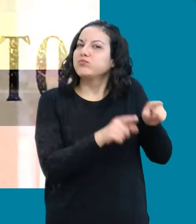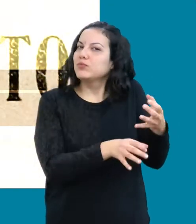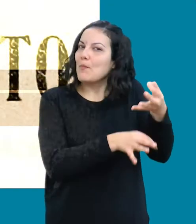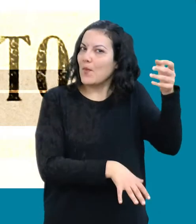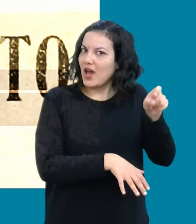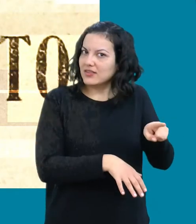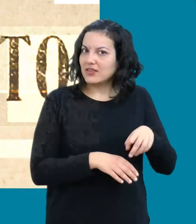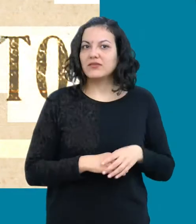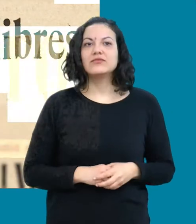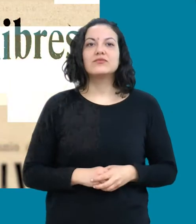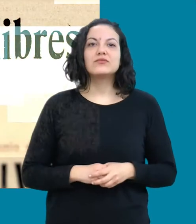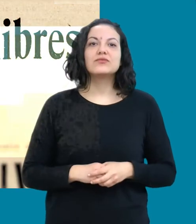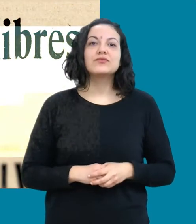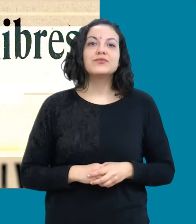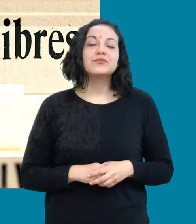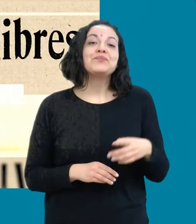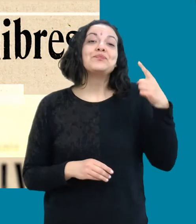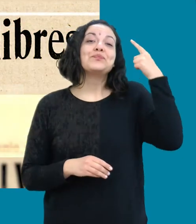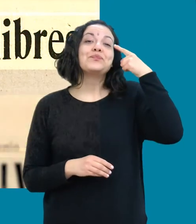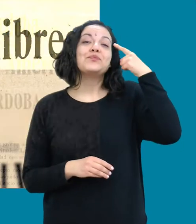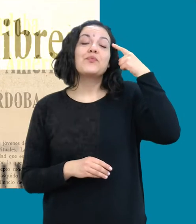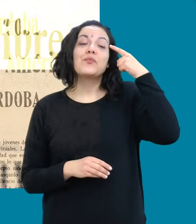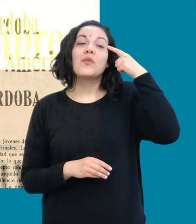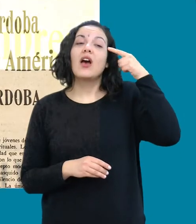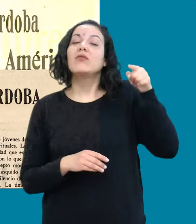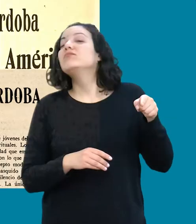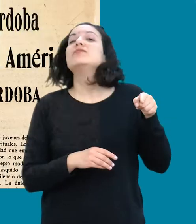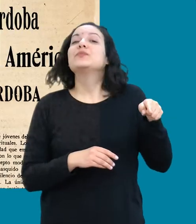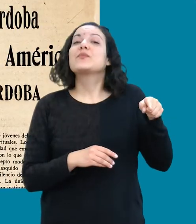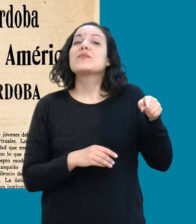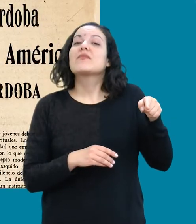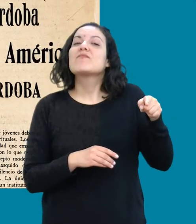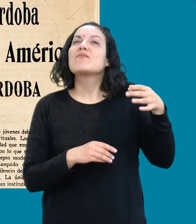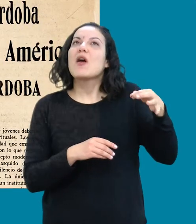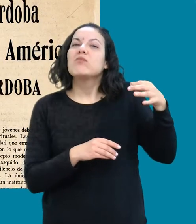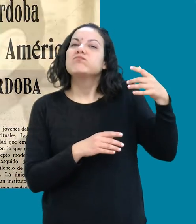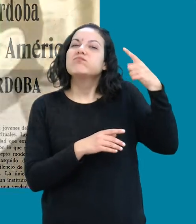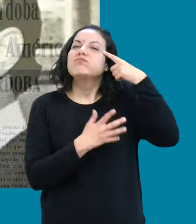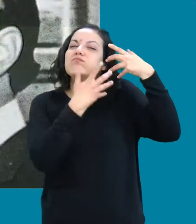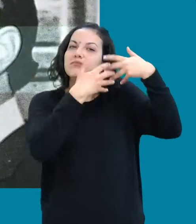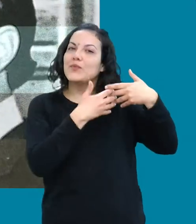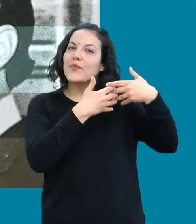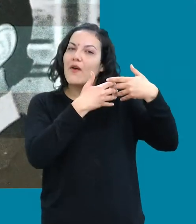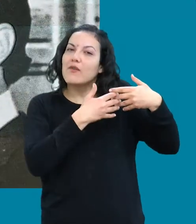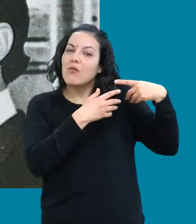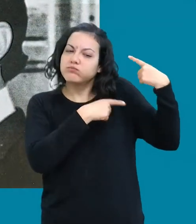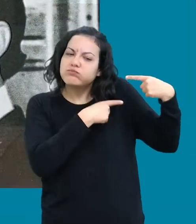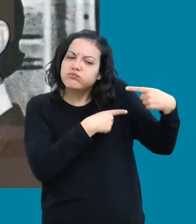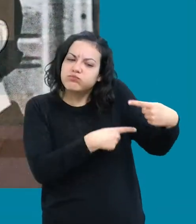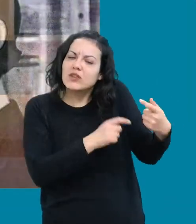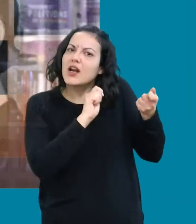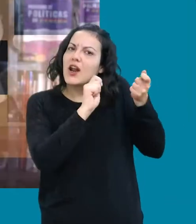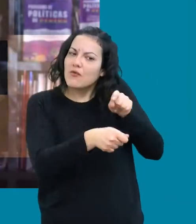bastante particular. Me parece desde esa perspectiva que si tuviéramos que mirar el legado de la reforma en relación